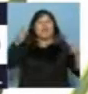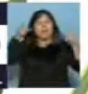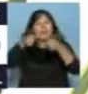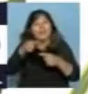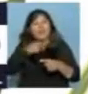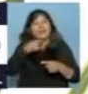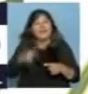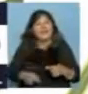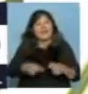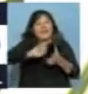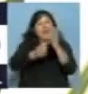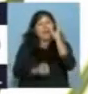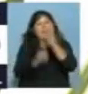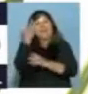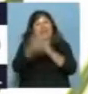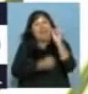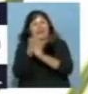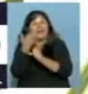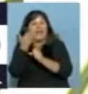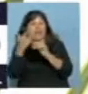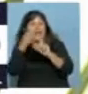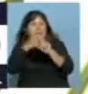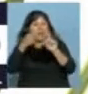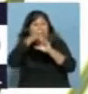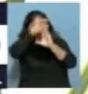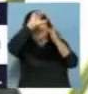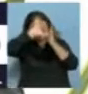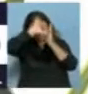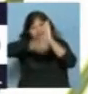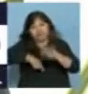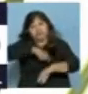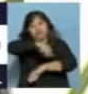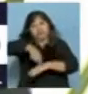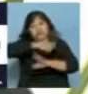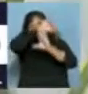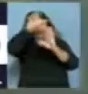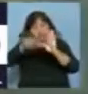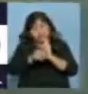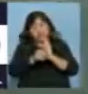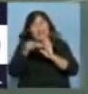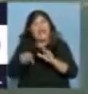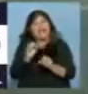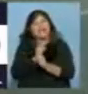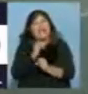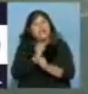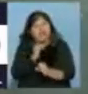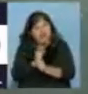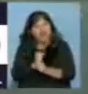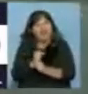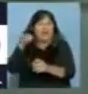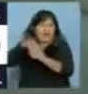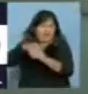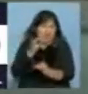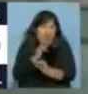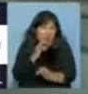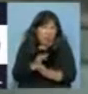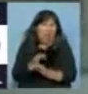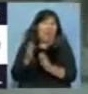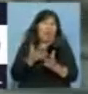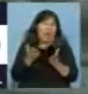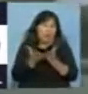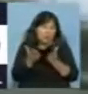de establecimientos educativos con jornada extendida. Nuestro objetivo es que superemos el 70% de establecimientos con jornada extendida.